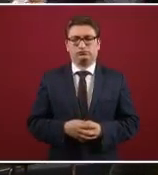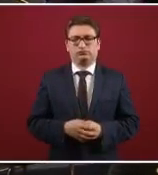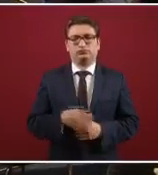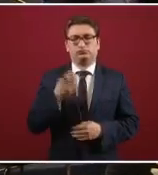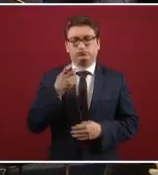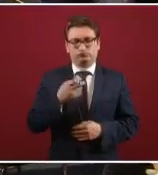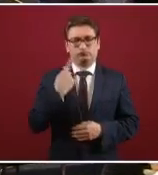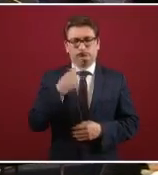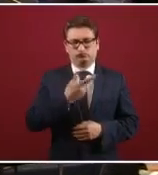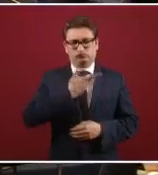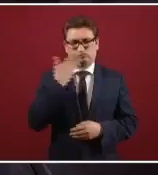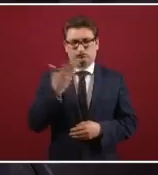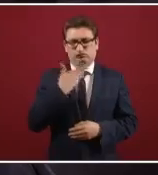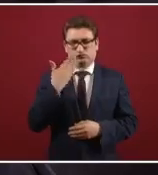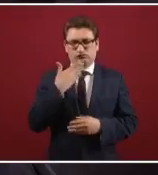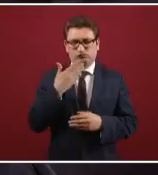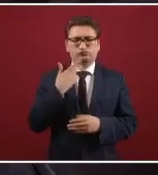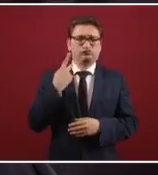esa política